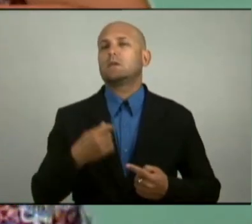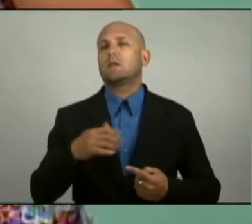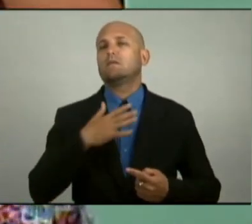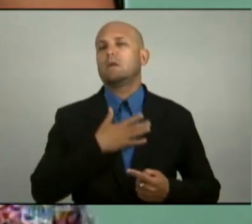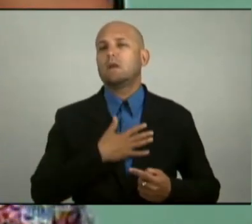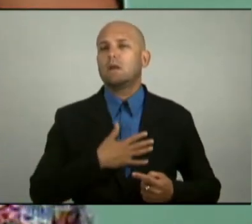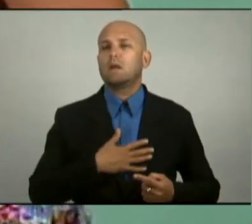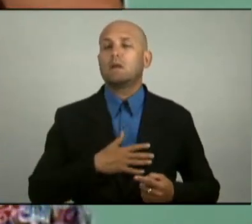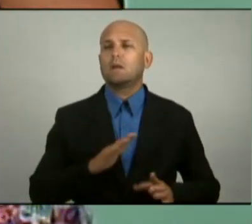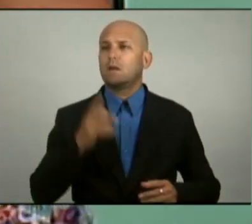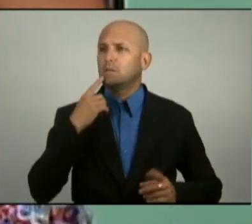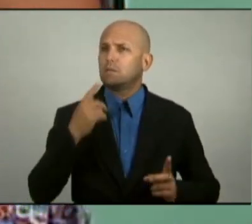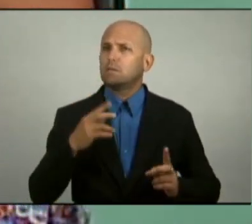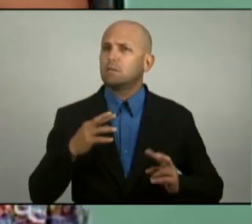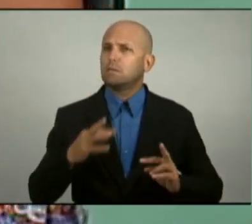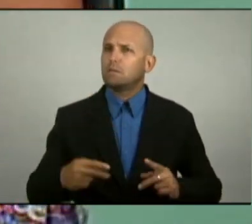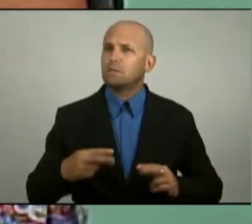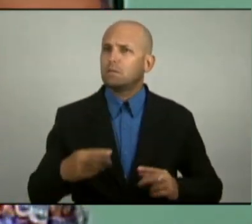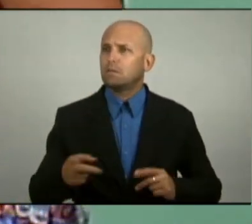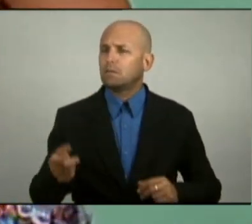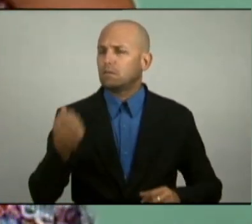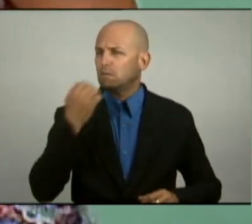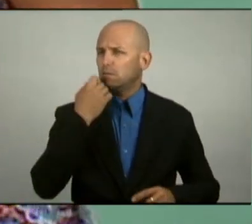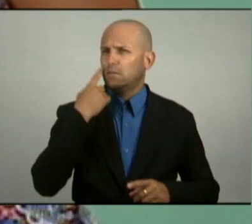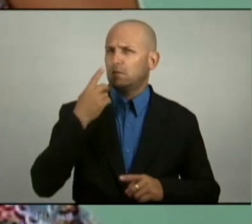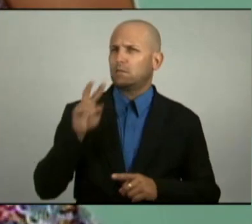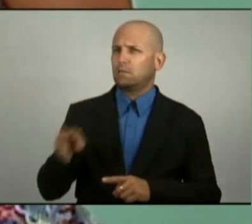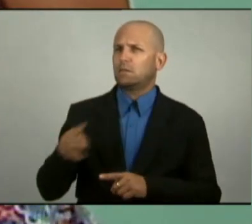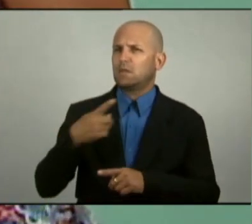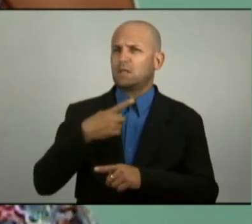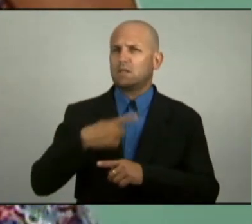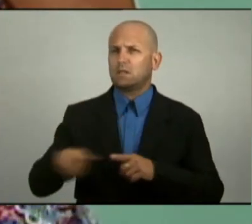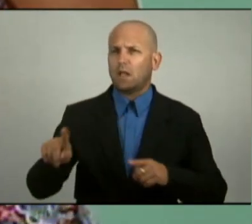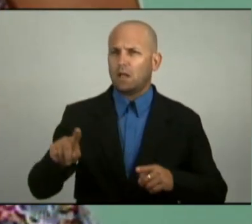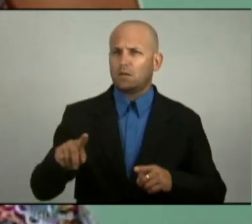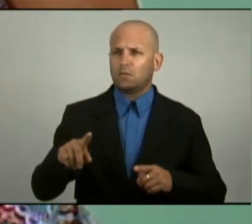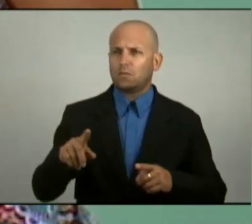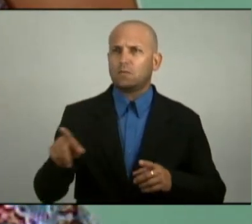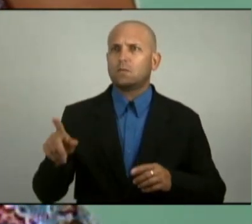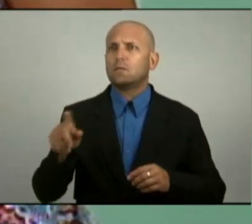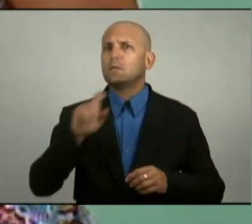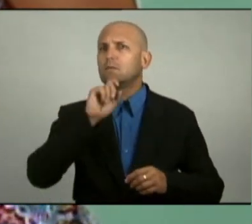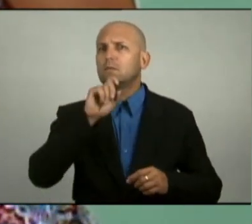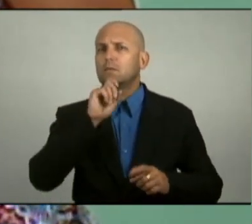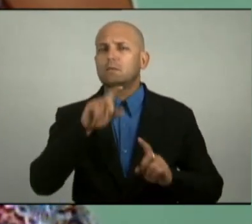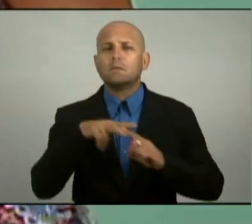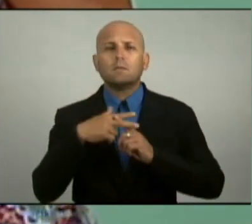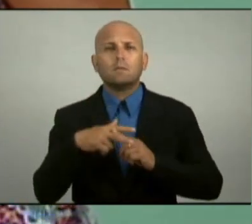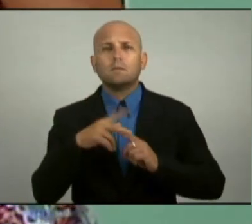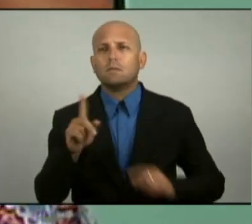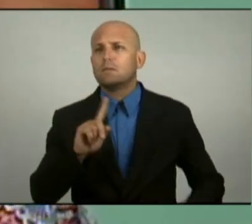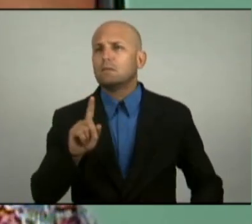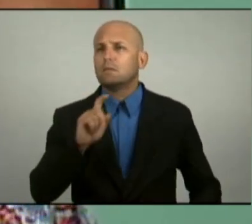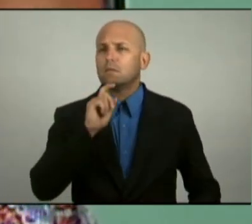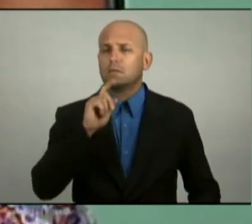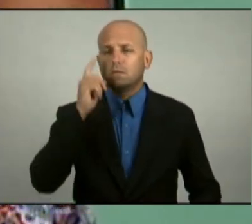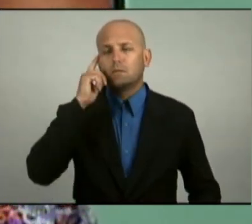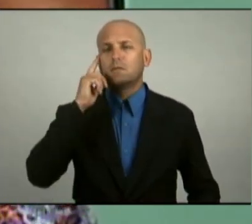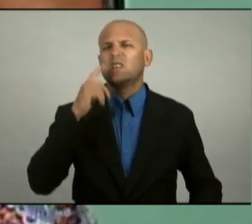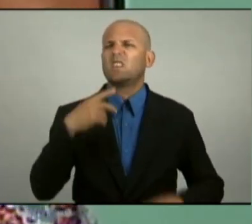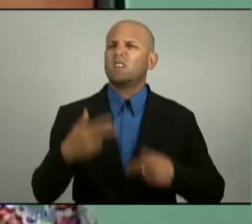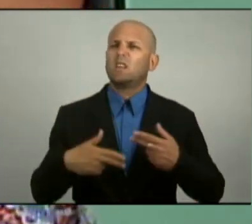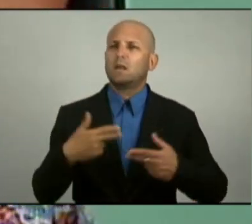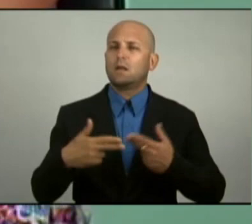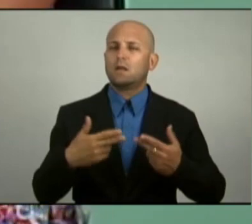pero cuando ya vemos que es algo un poco más allá que no resolvemos la situación verdad qué debemos hacer